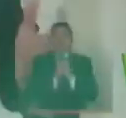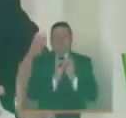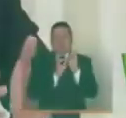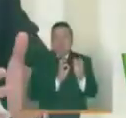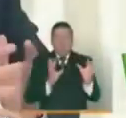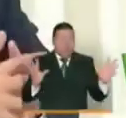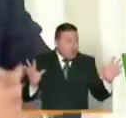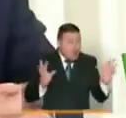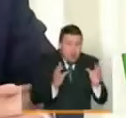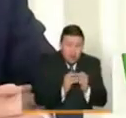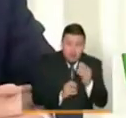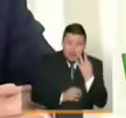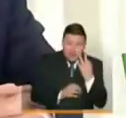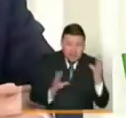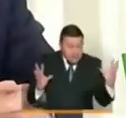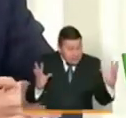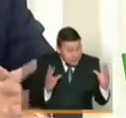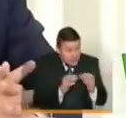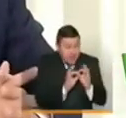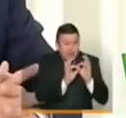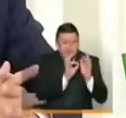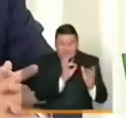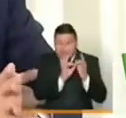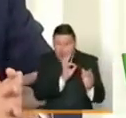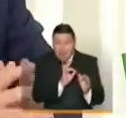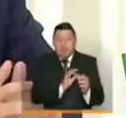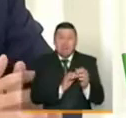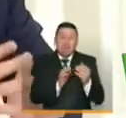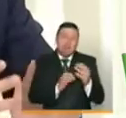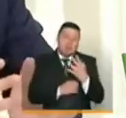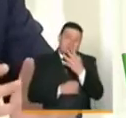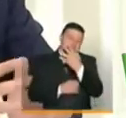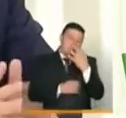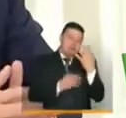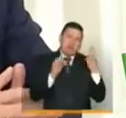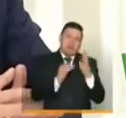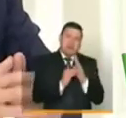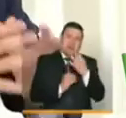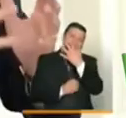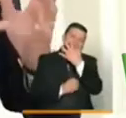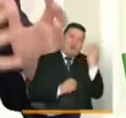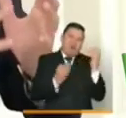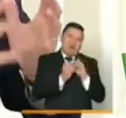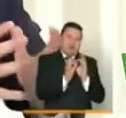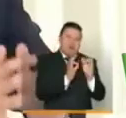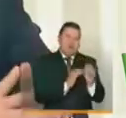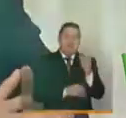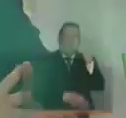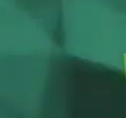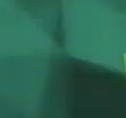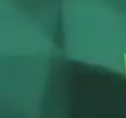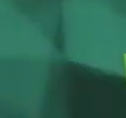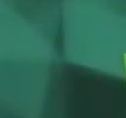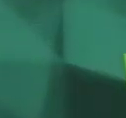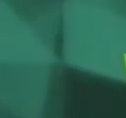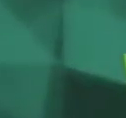Si sumamos los tres envíos, estamos hablando de cerca de 480.000 pesos para esos 3 millones de